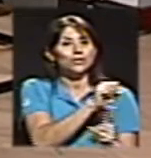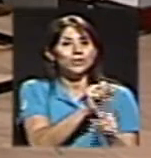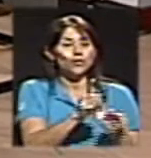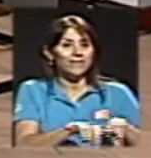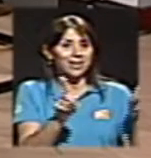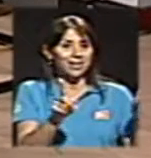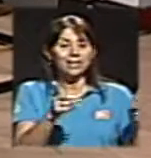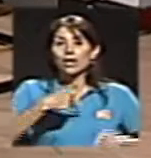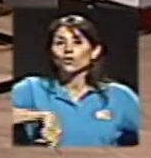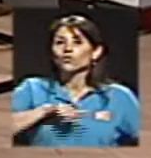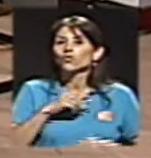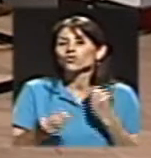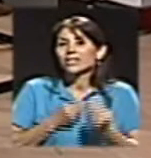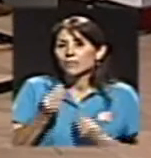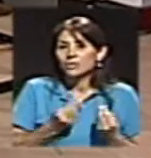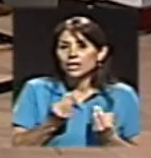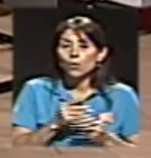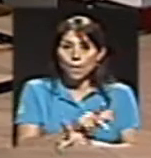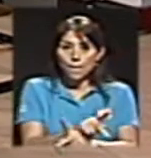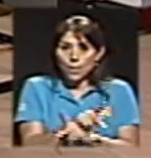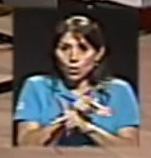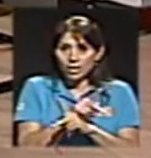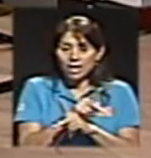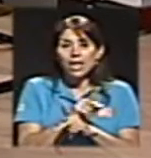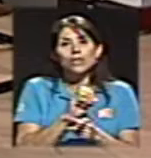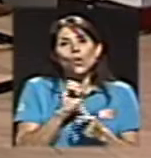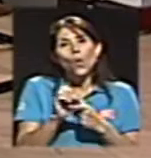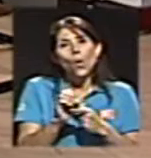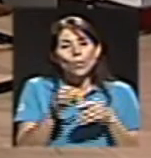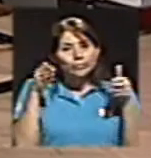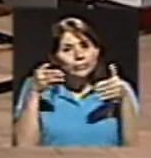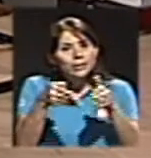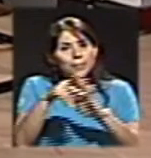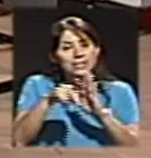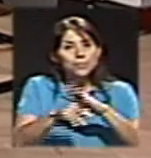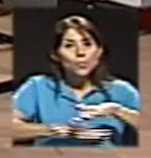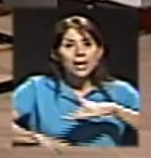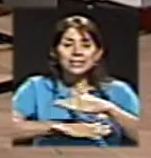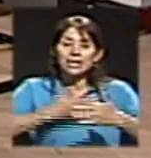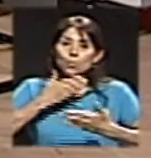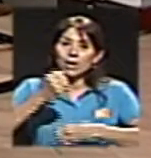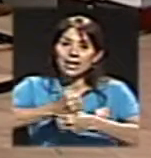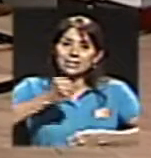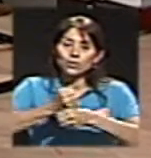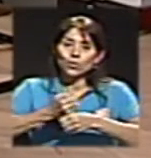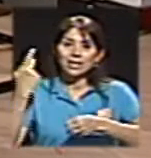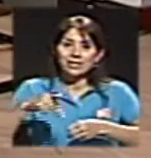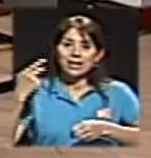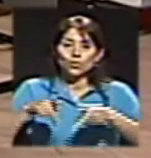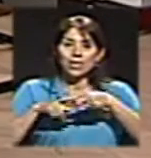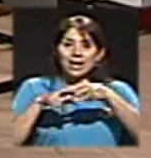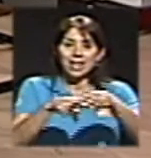más bien lo que estamos es protegiendo, yéndonos a los principios básicos de lo que es una buena gestión del riesgo de crédito en una entidad